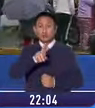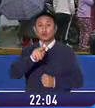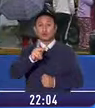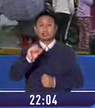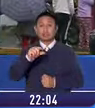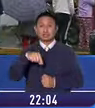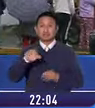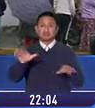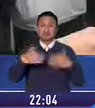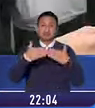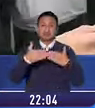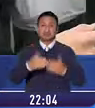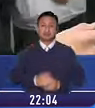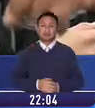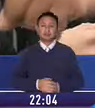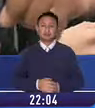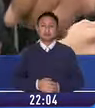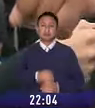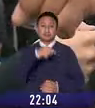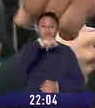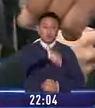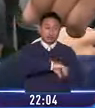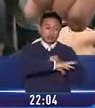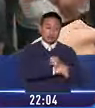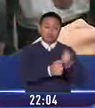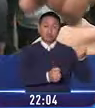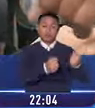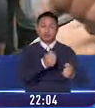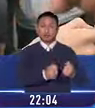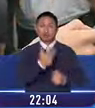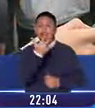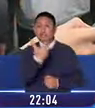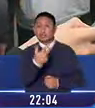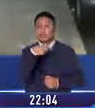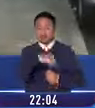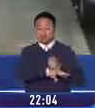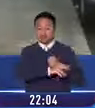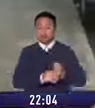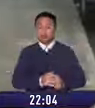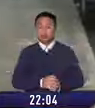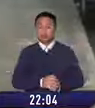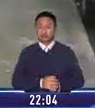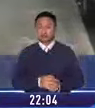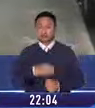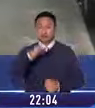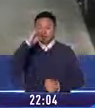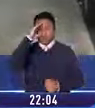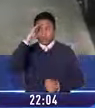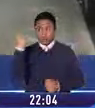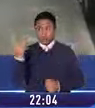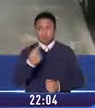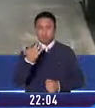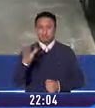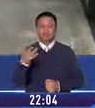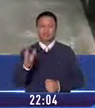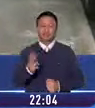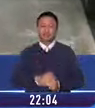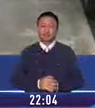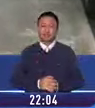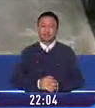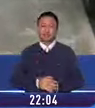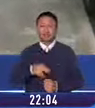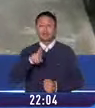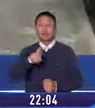estaría habilitada todo el tiempo robos aquí de vehículos tres vehículos se sacaron no tenemos rondas policiales en el sector tenemos